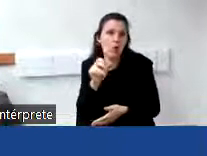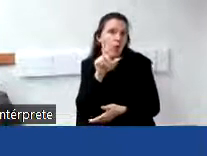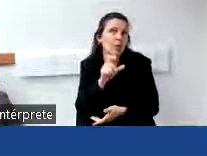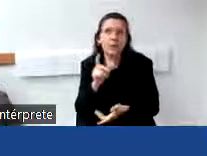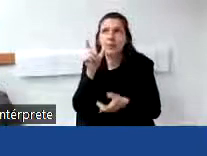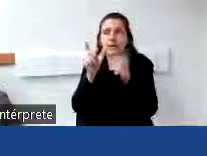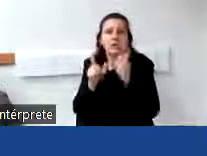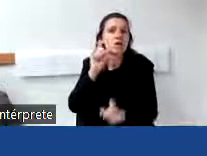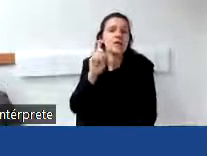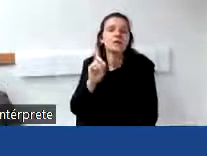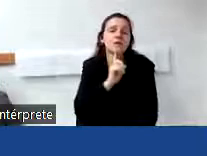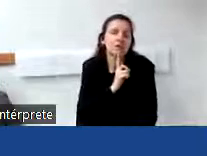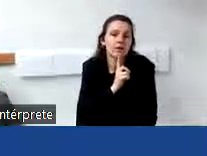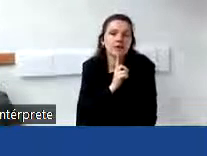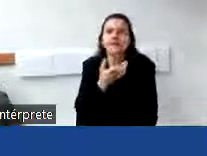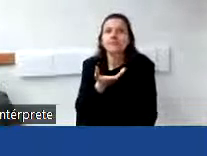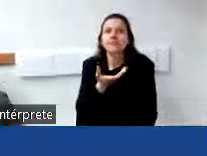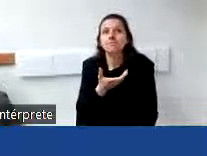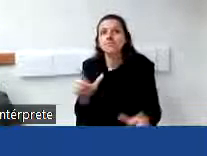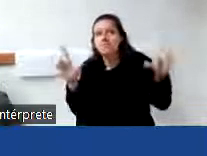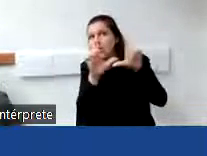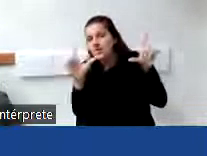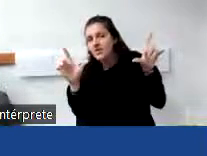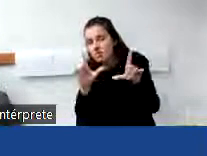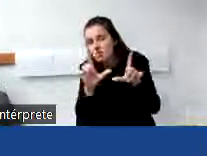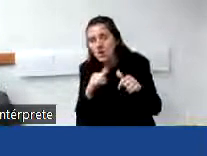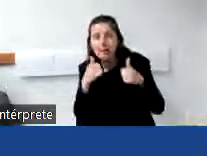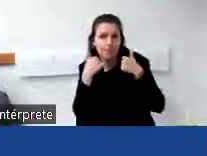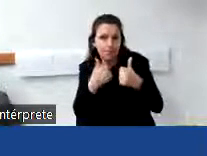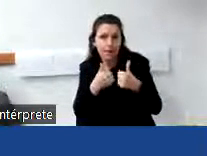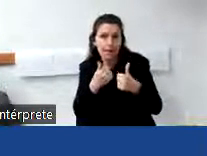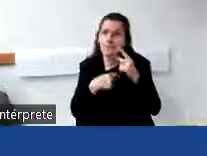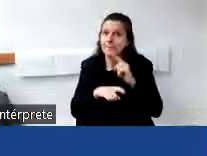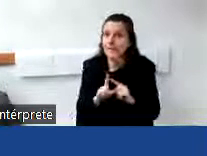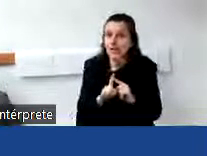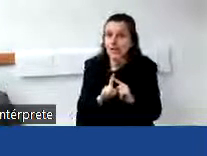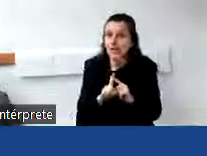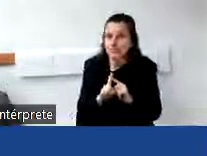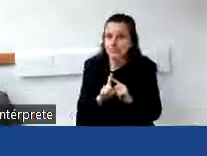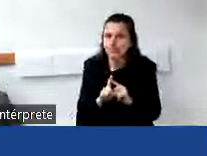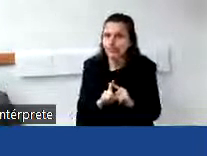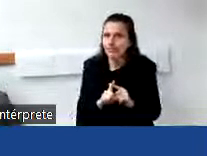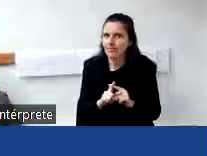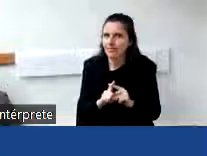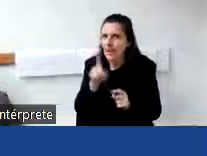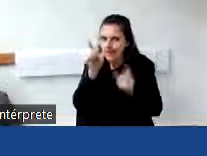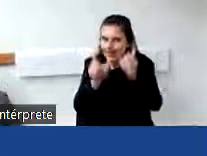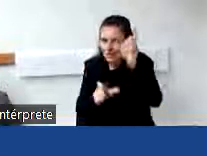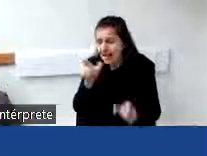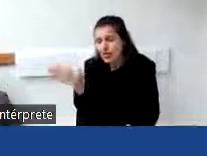bueno, está de forma visual, pero, bueno, pensemos en la totalidad de la población.